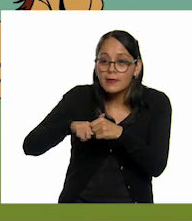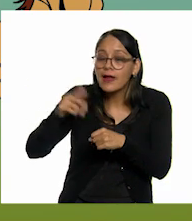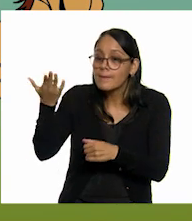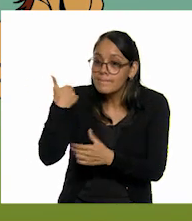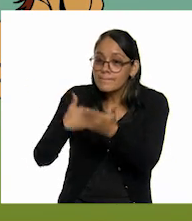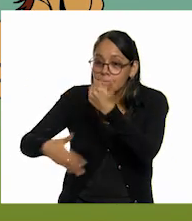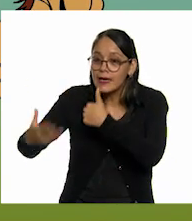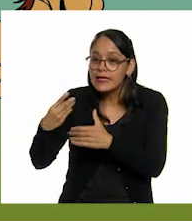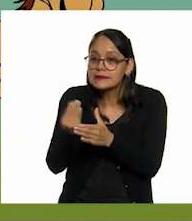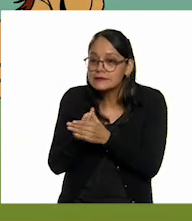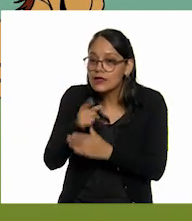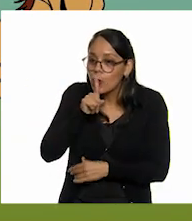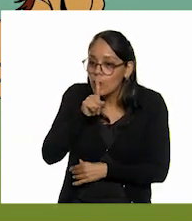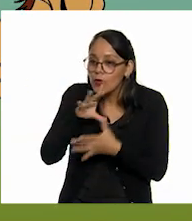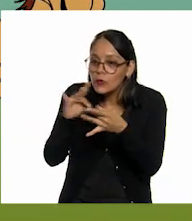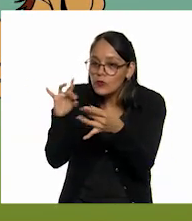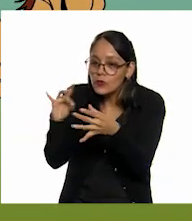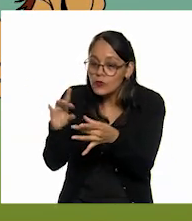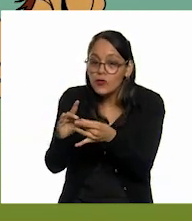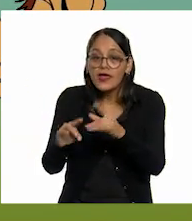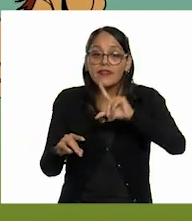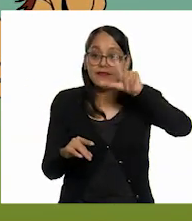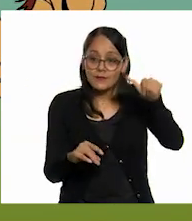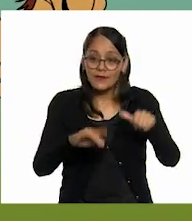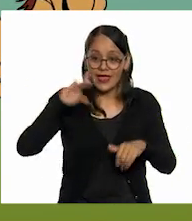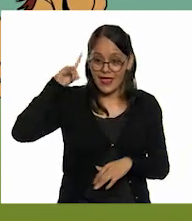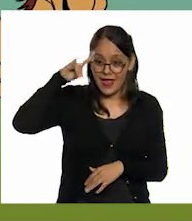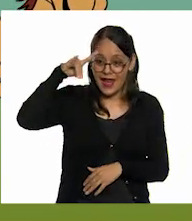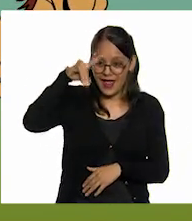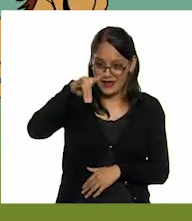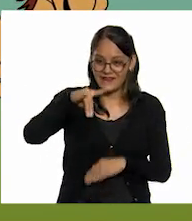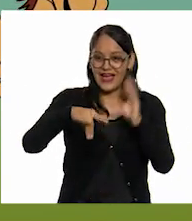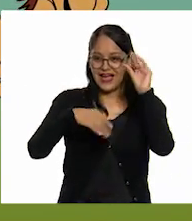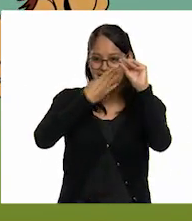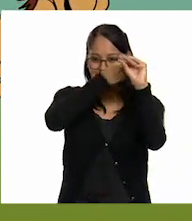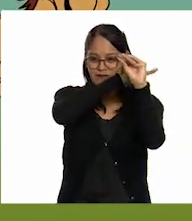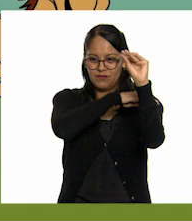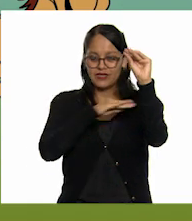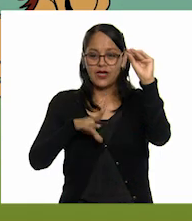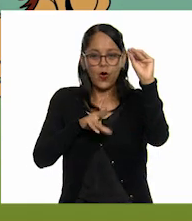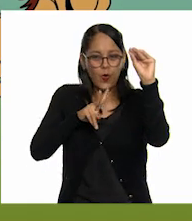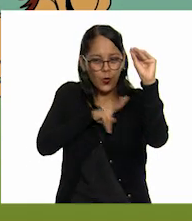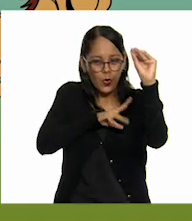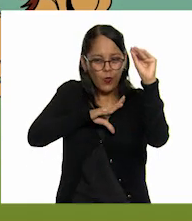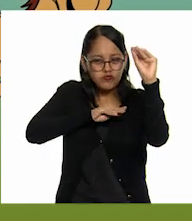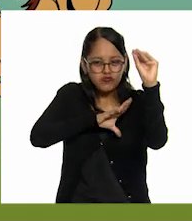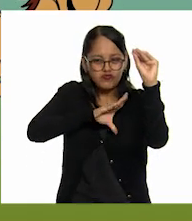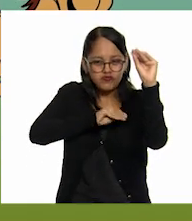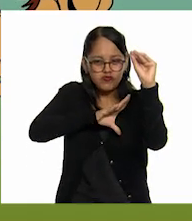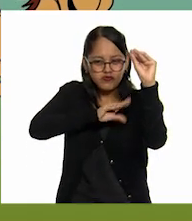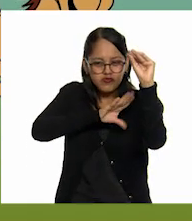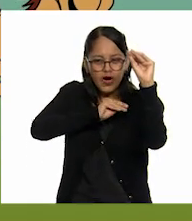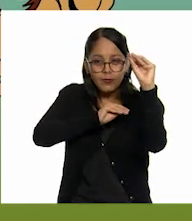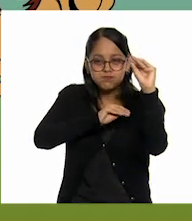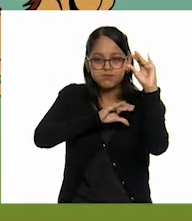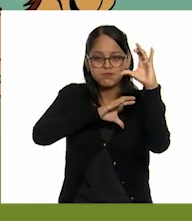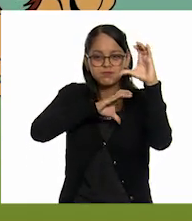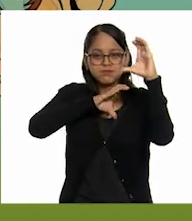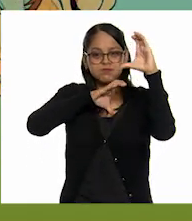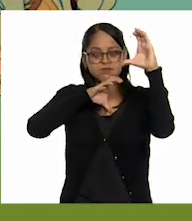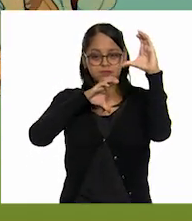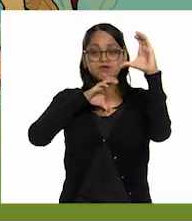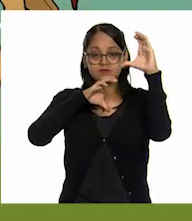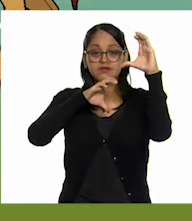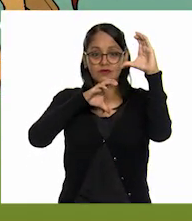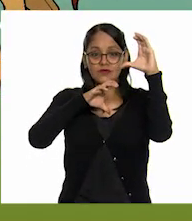con el camello y lo empezó a inflar, inflar, inflar, inflar, hasta que el camello se hizo más grande que los árboles.